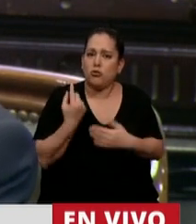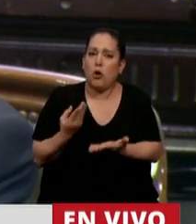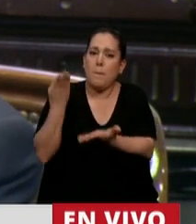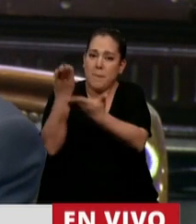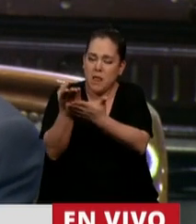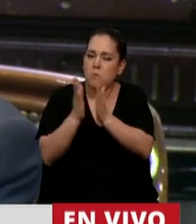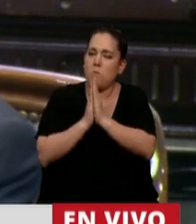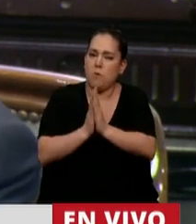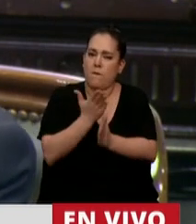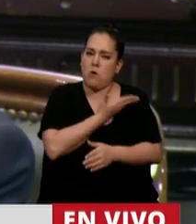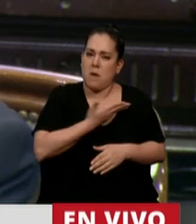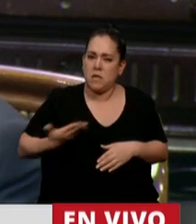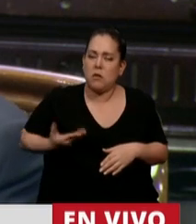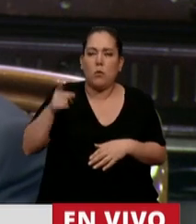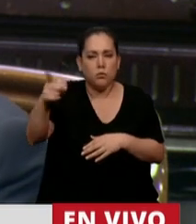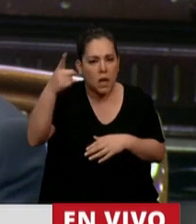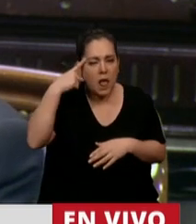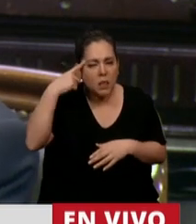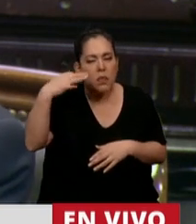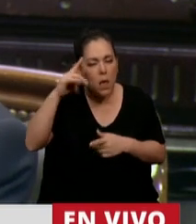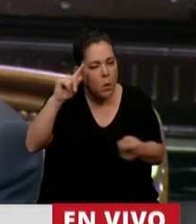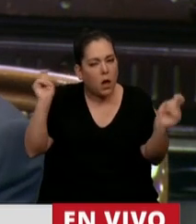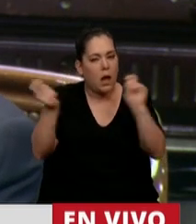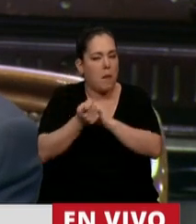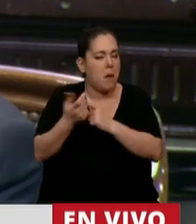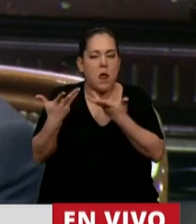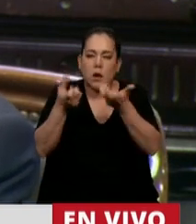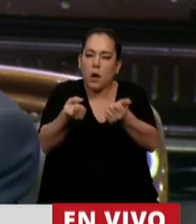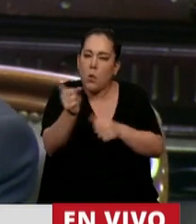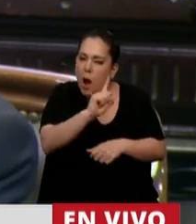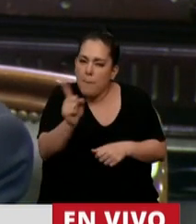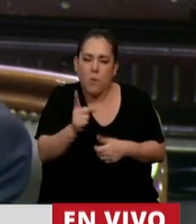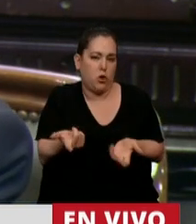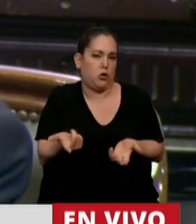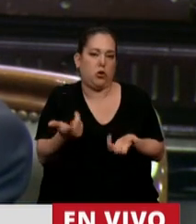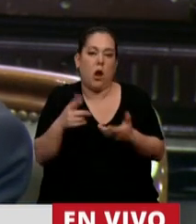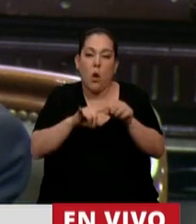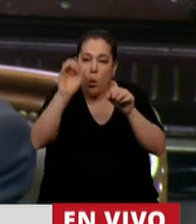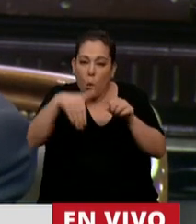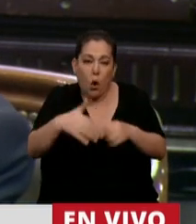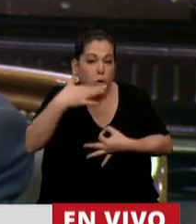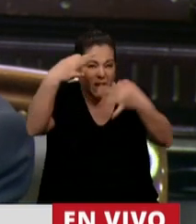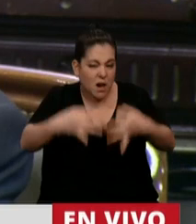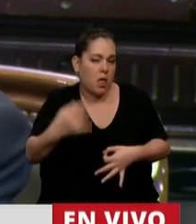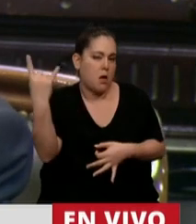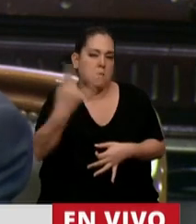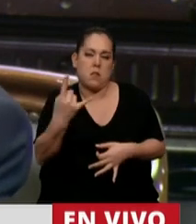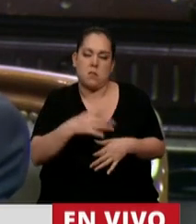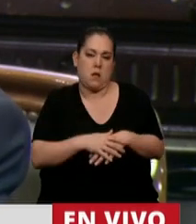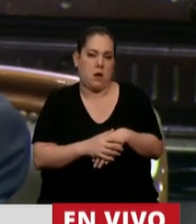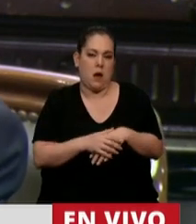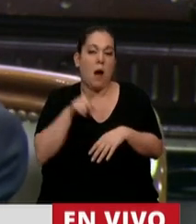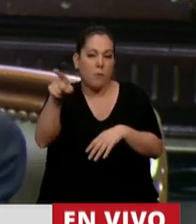pedimos, presidente, que recapacite y que no avale ni certifique un quórum que no es quórum, porque eso tiene una